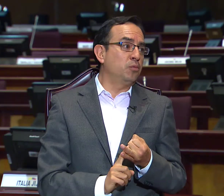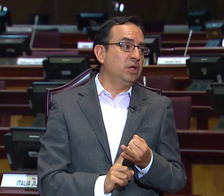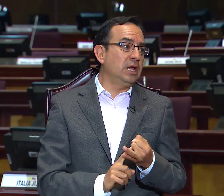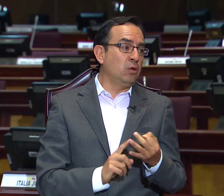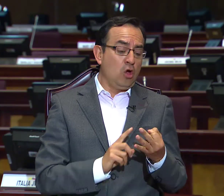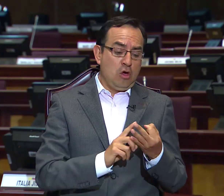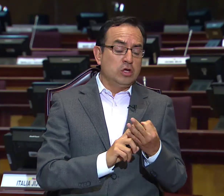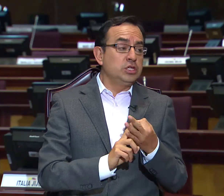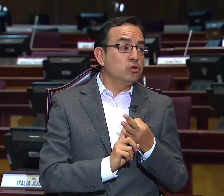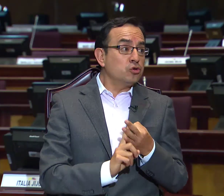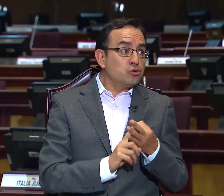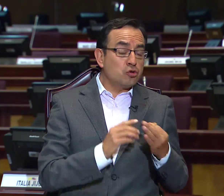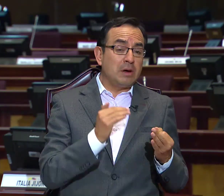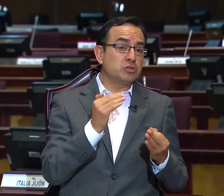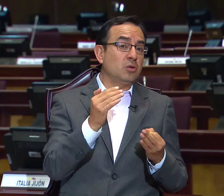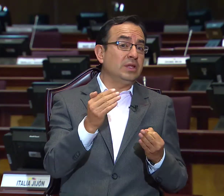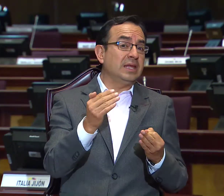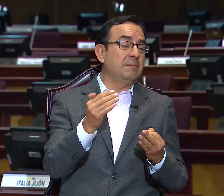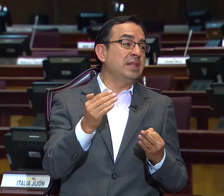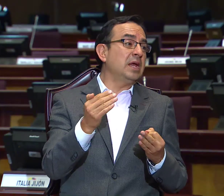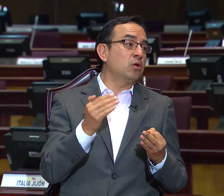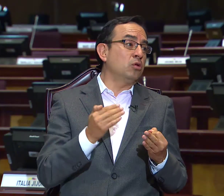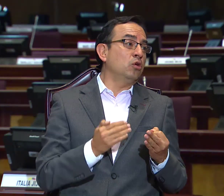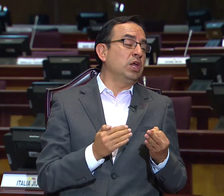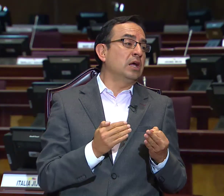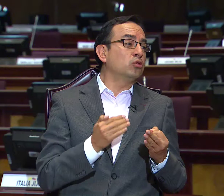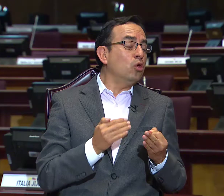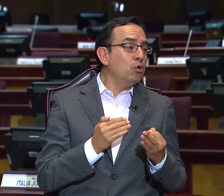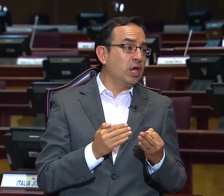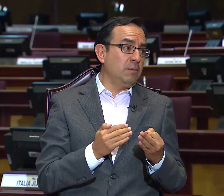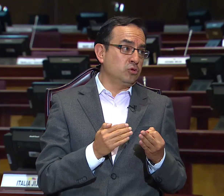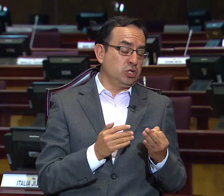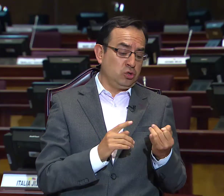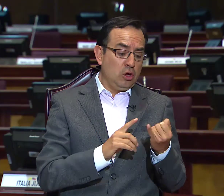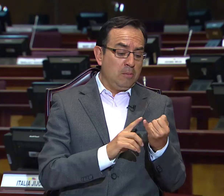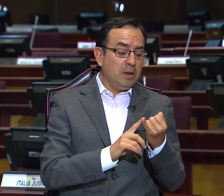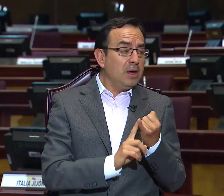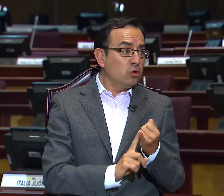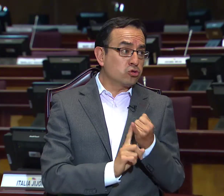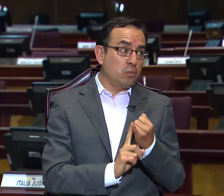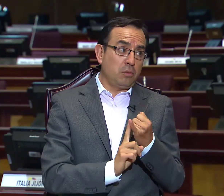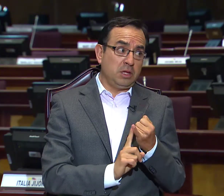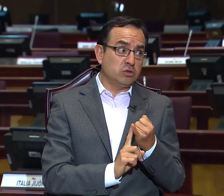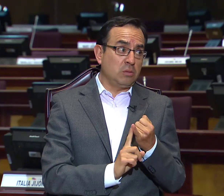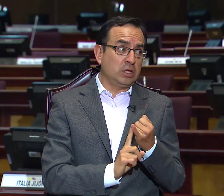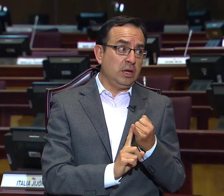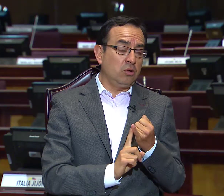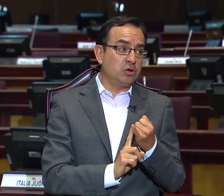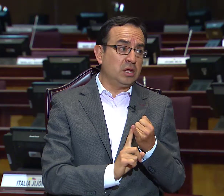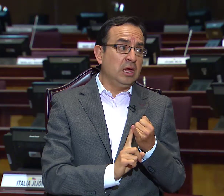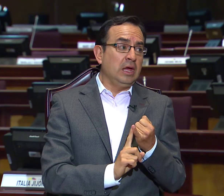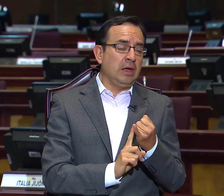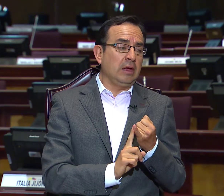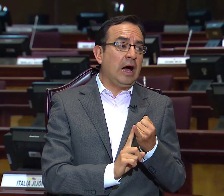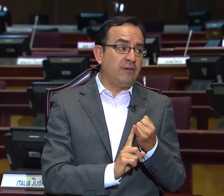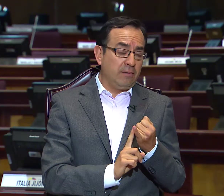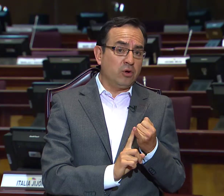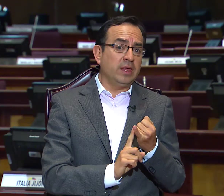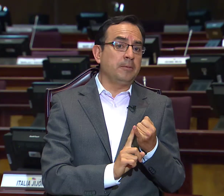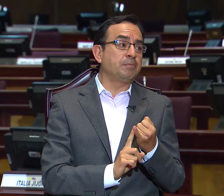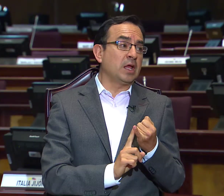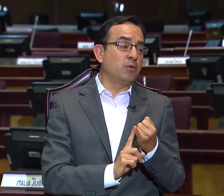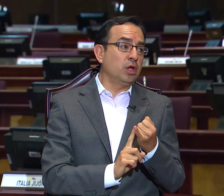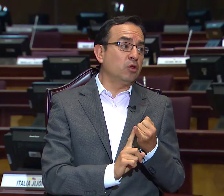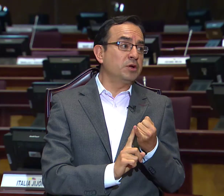distrito metropolitano si nosotros tomamos en cuenta de manera cronológica todo lo que hemos dicho primero nos comprometimos a votar en contra en a